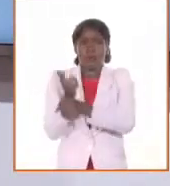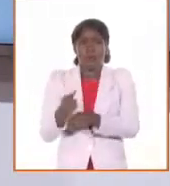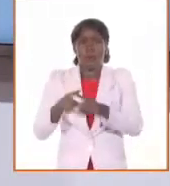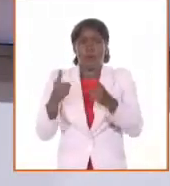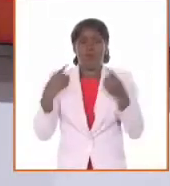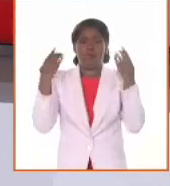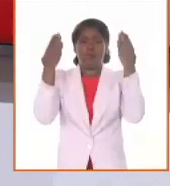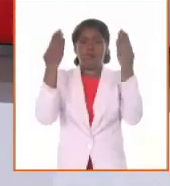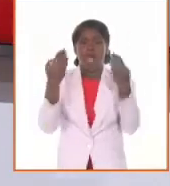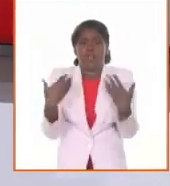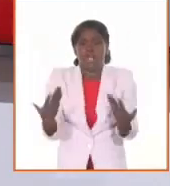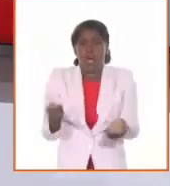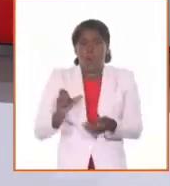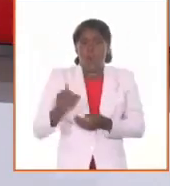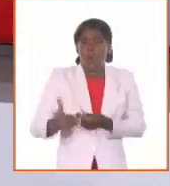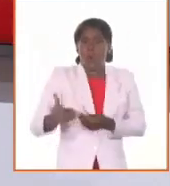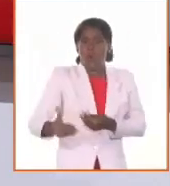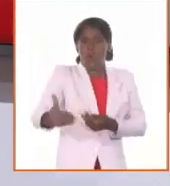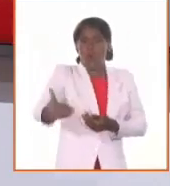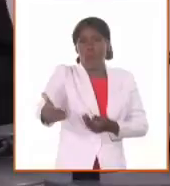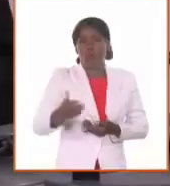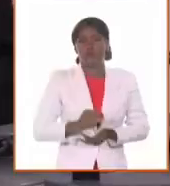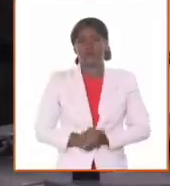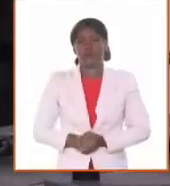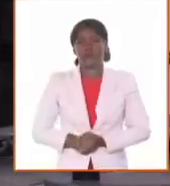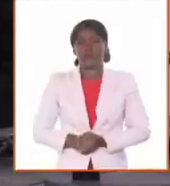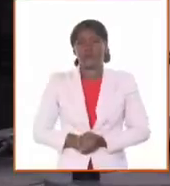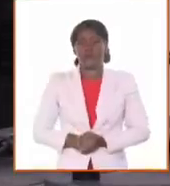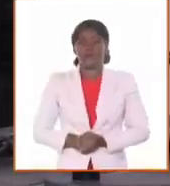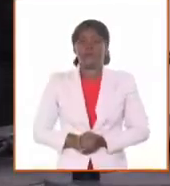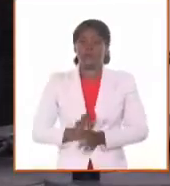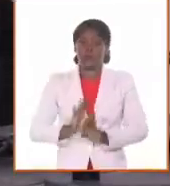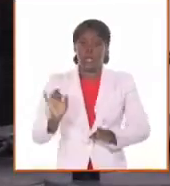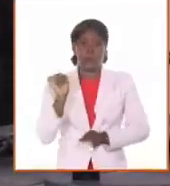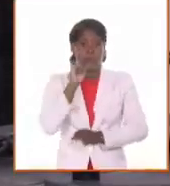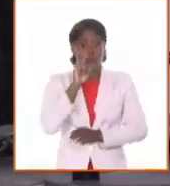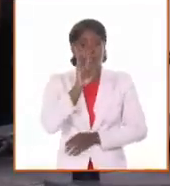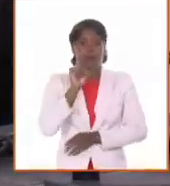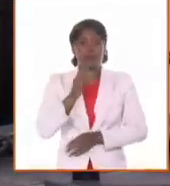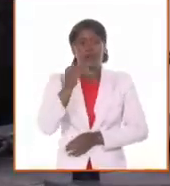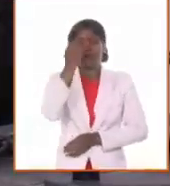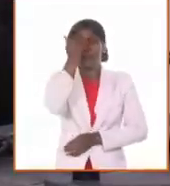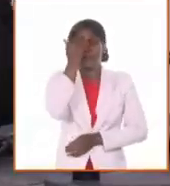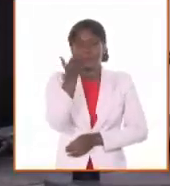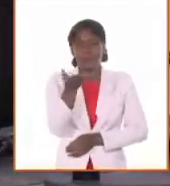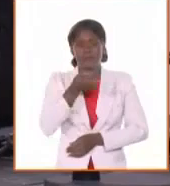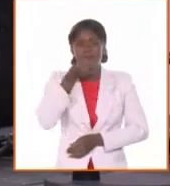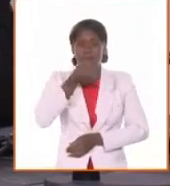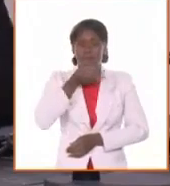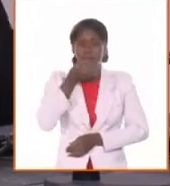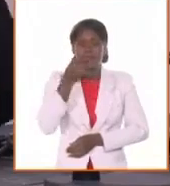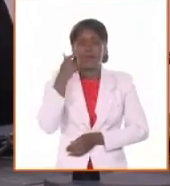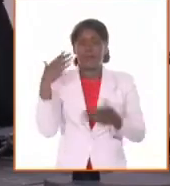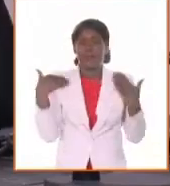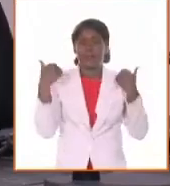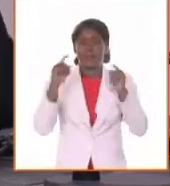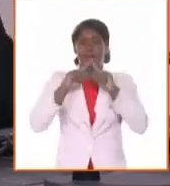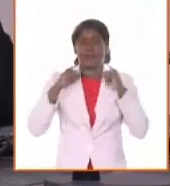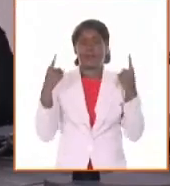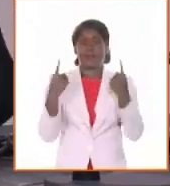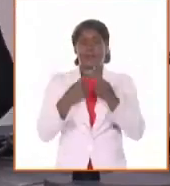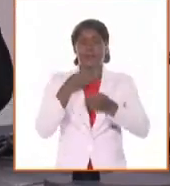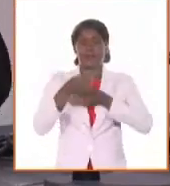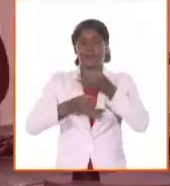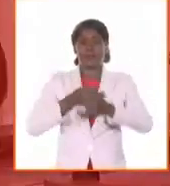hasta aquí Randy las inquietudes y los bueno gracias a Isa y veremos Entonces qué dice la directora general de estos